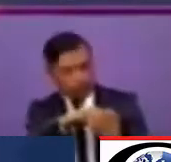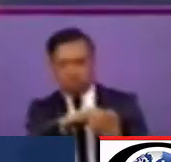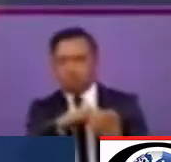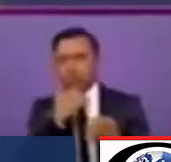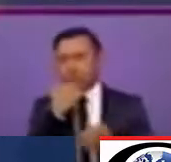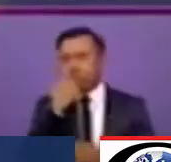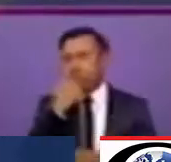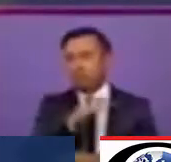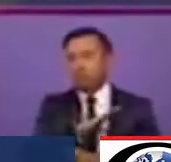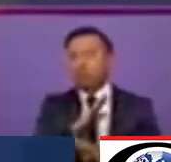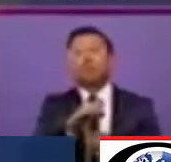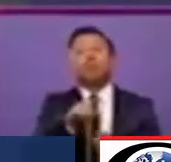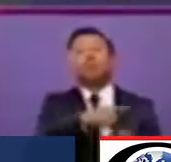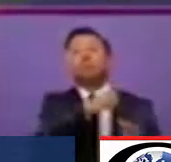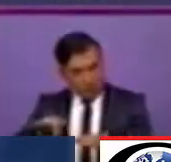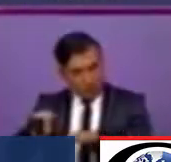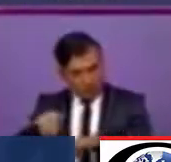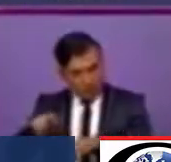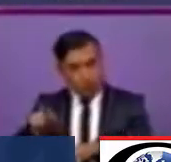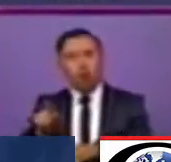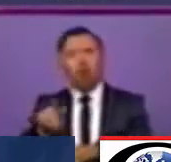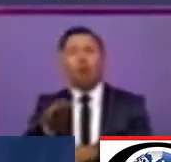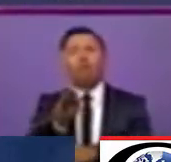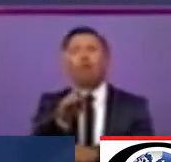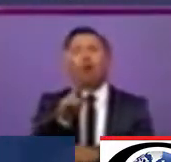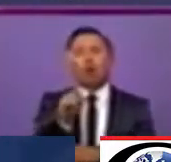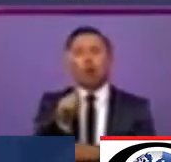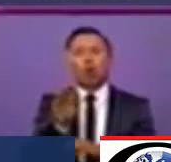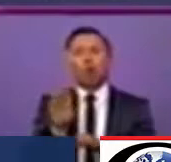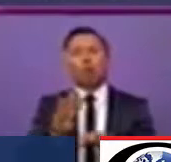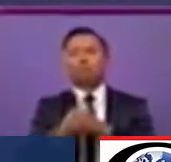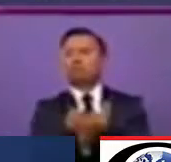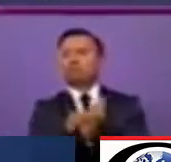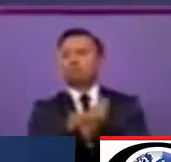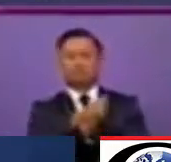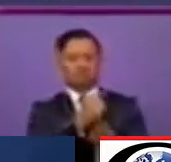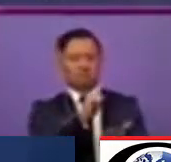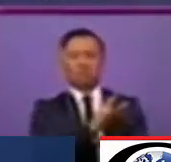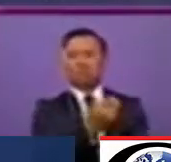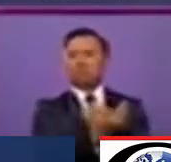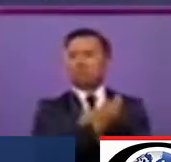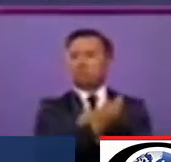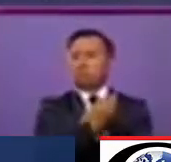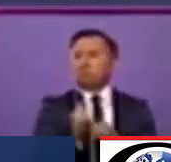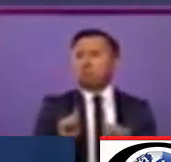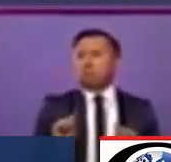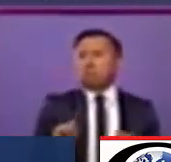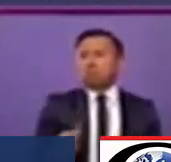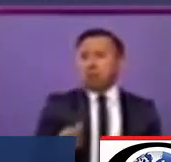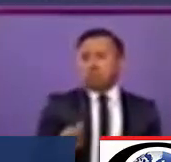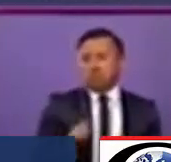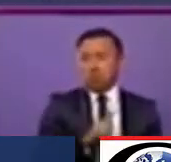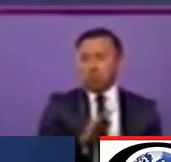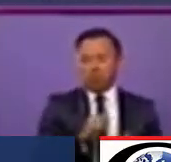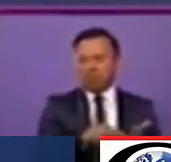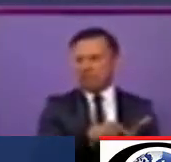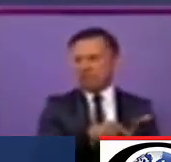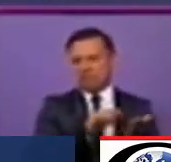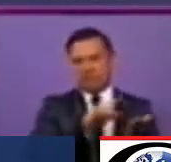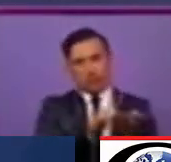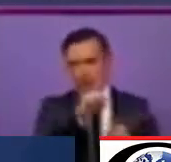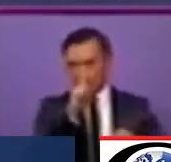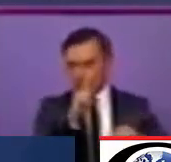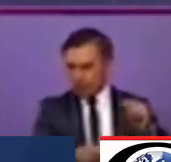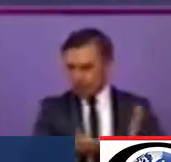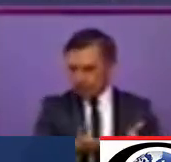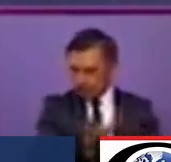también llegaron del PRD para apoyar a Juan Cepeda. Eso ante la mirada del contingente que apoyaba en su huelga de hambre al ex candidato